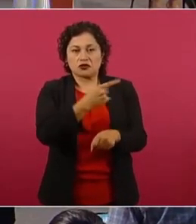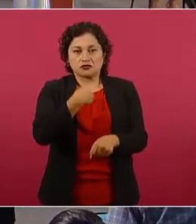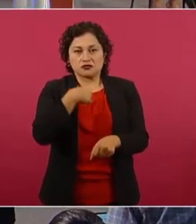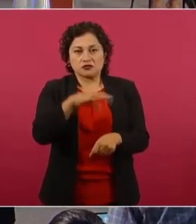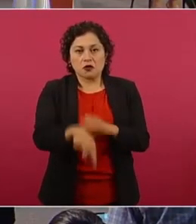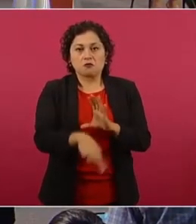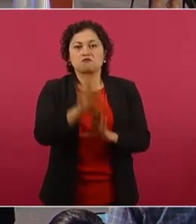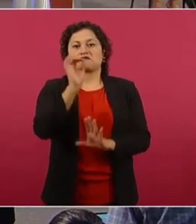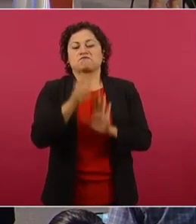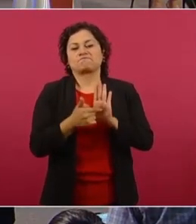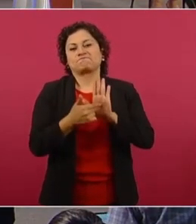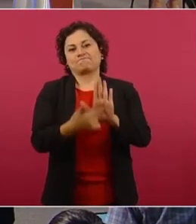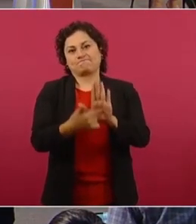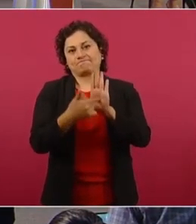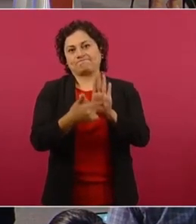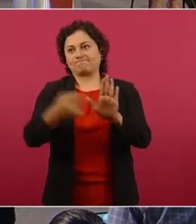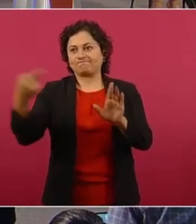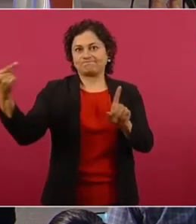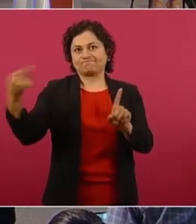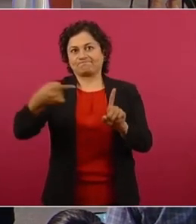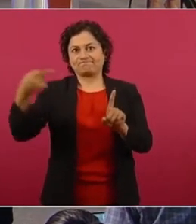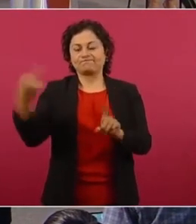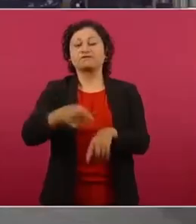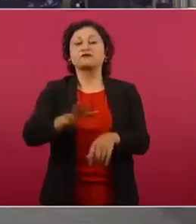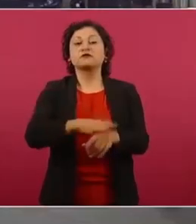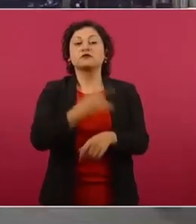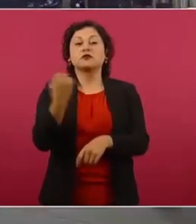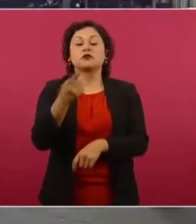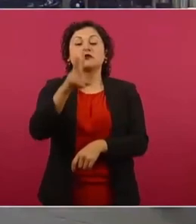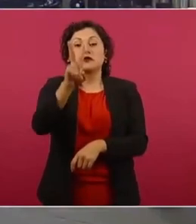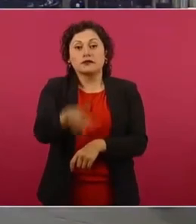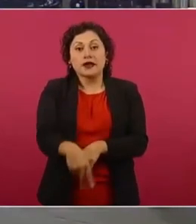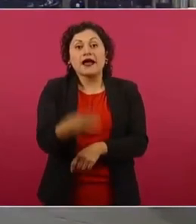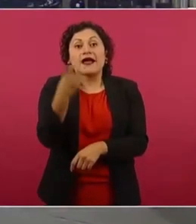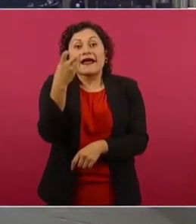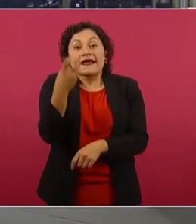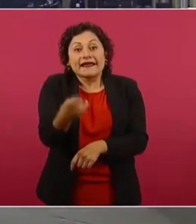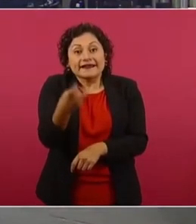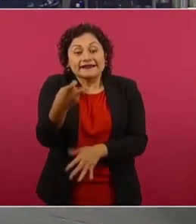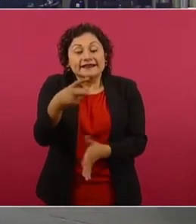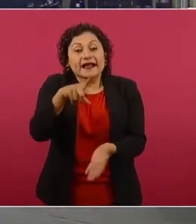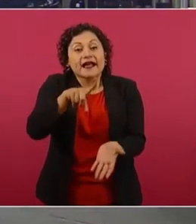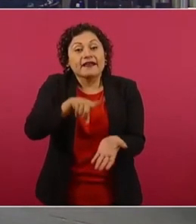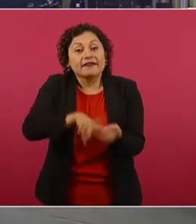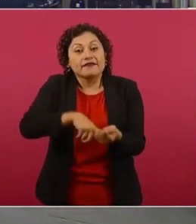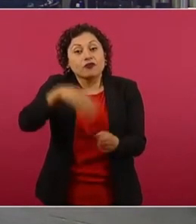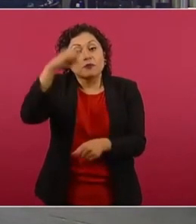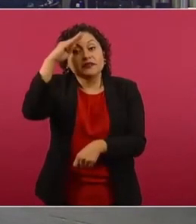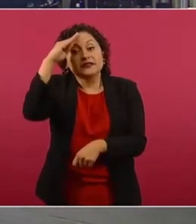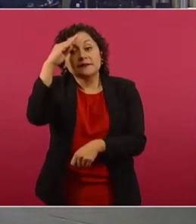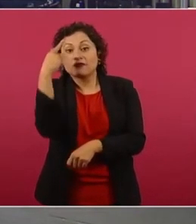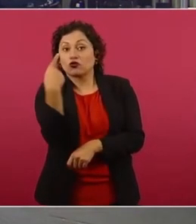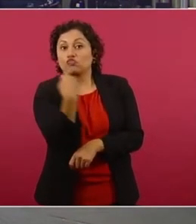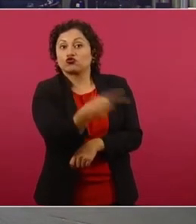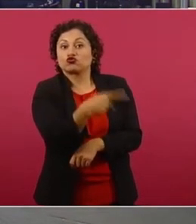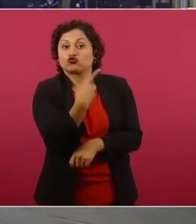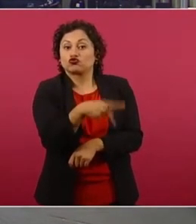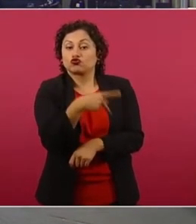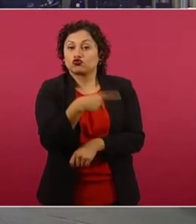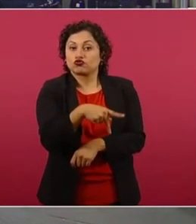porque eso es la esencia del pensamiento conservador, el